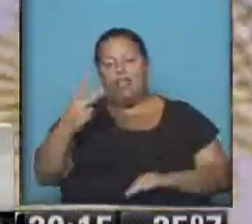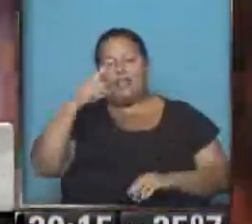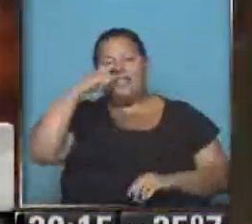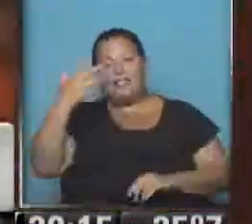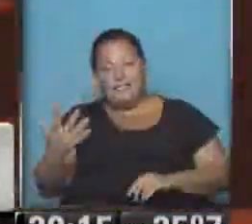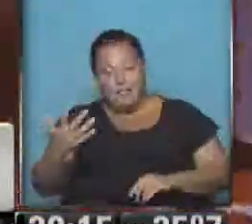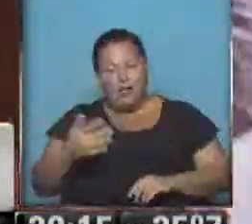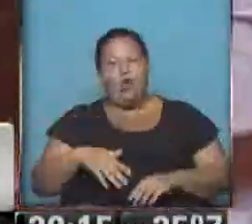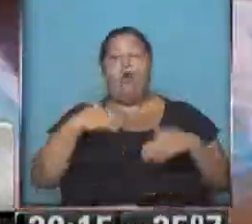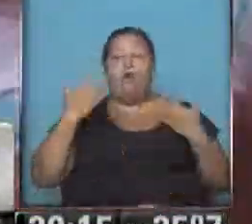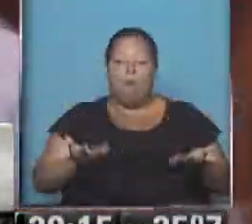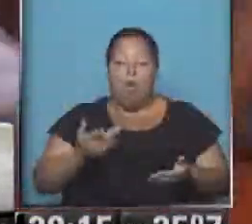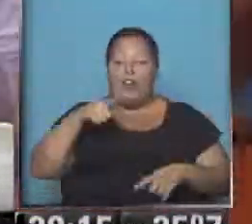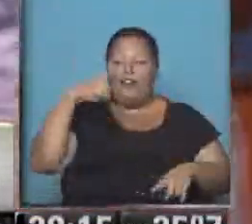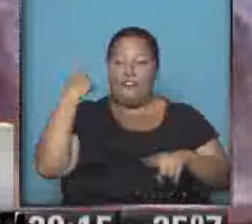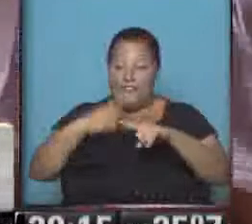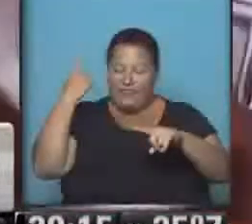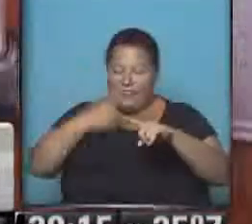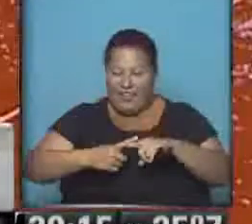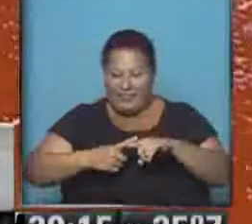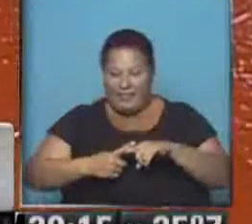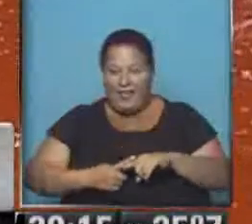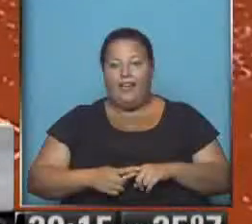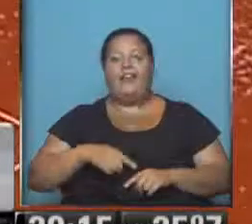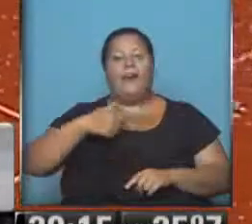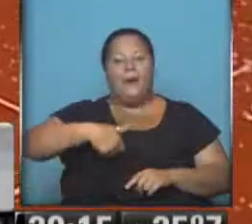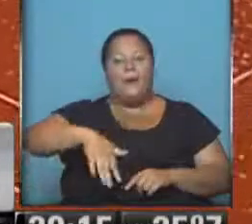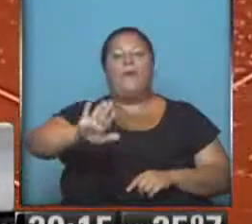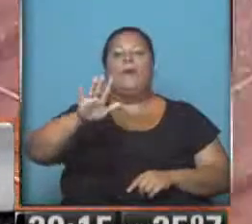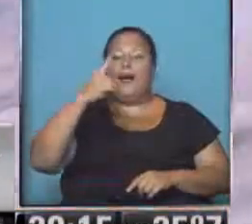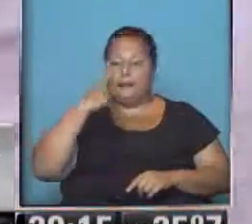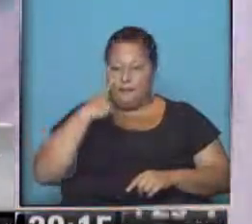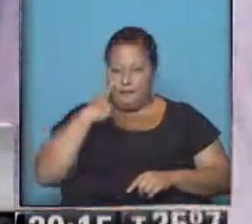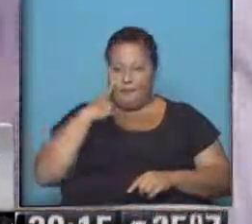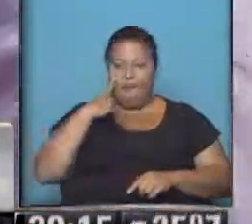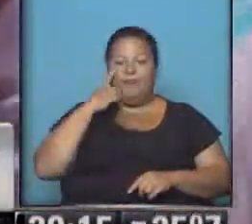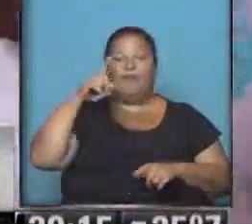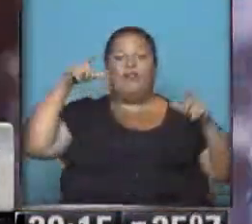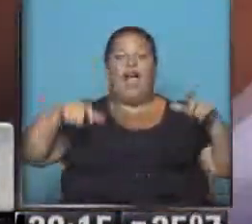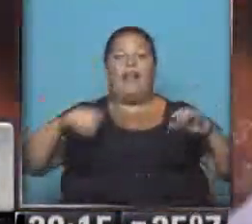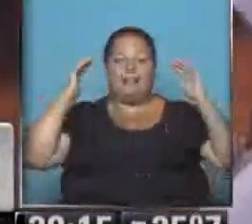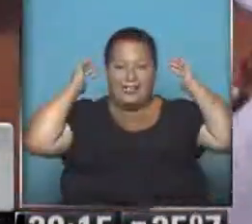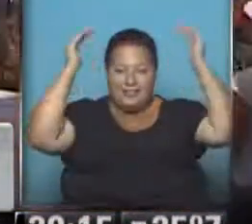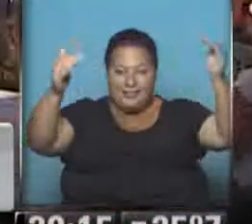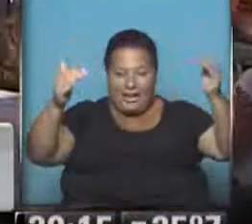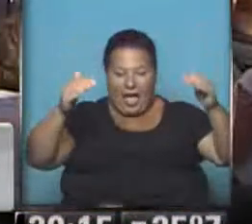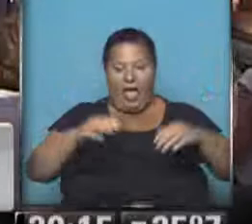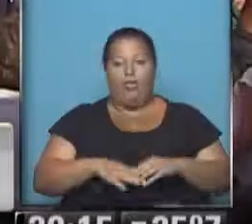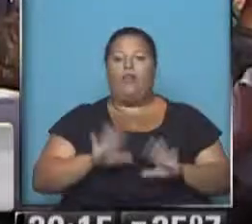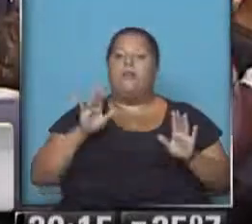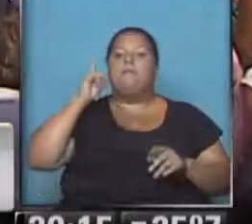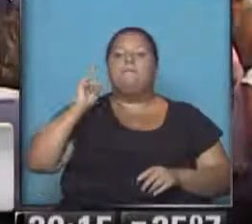7-5. Por eso este festejo se viene. Atención, en estadio cubierto. A ver.